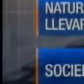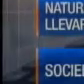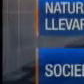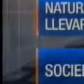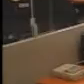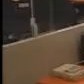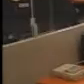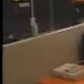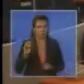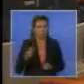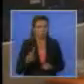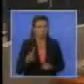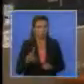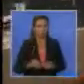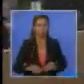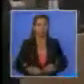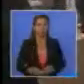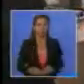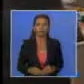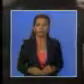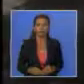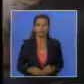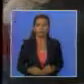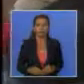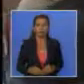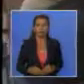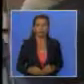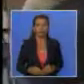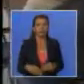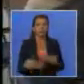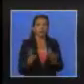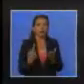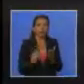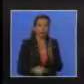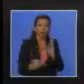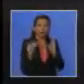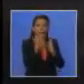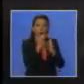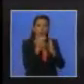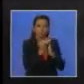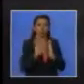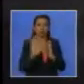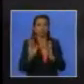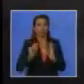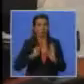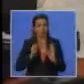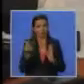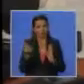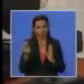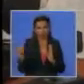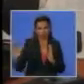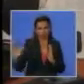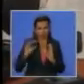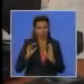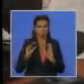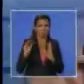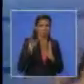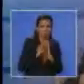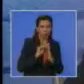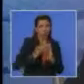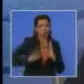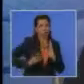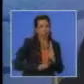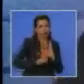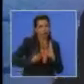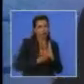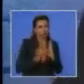el 101. Los rubros principales que debe comprender su declaración son sus ingresos y sus deducciones o gastos.